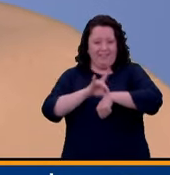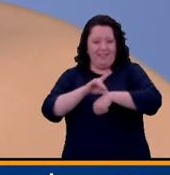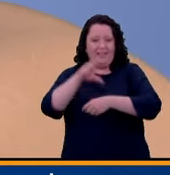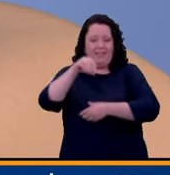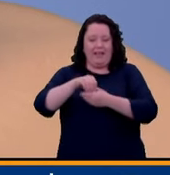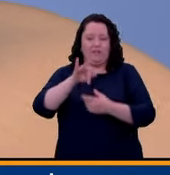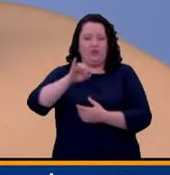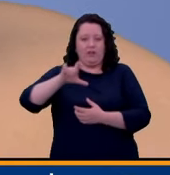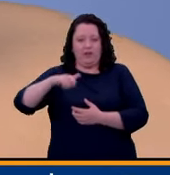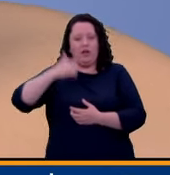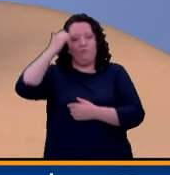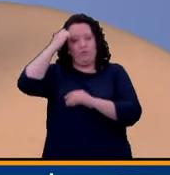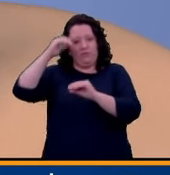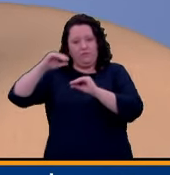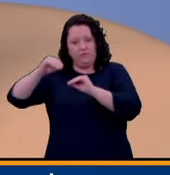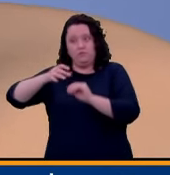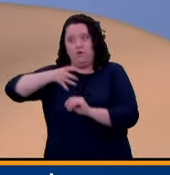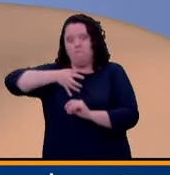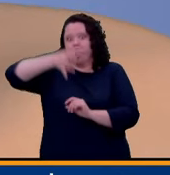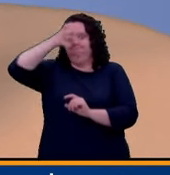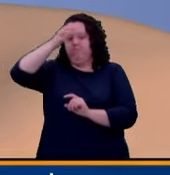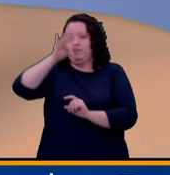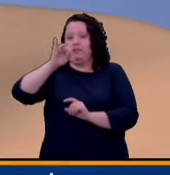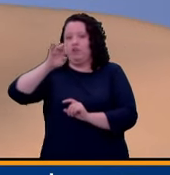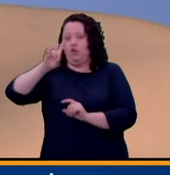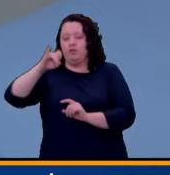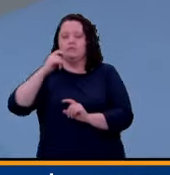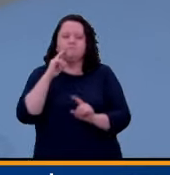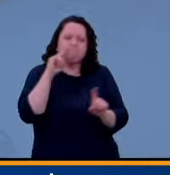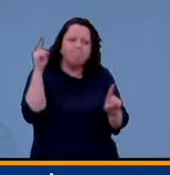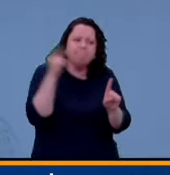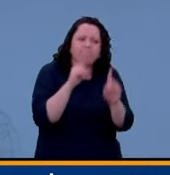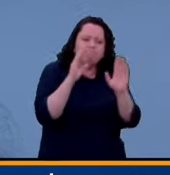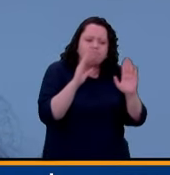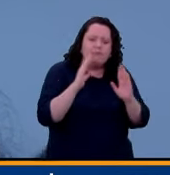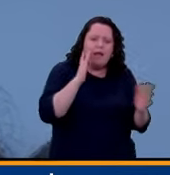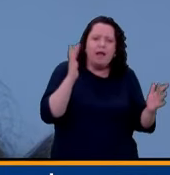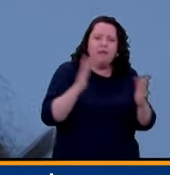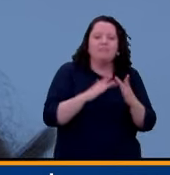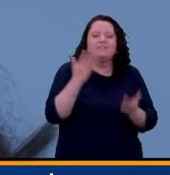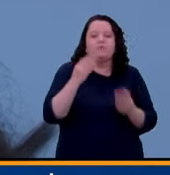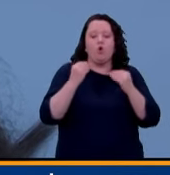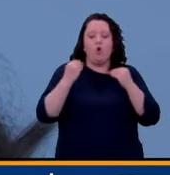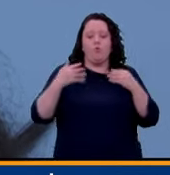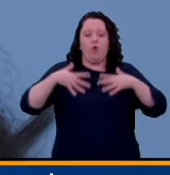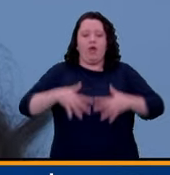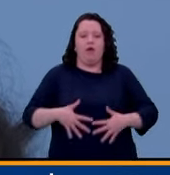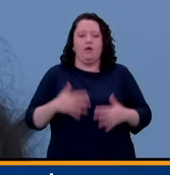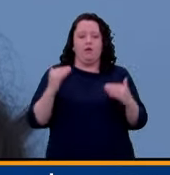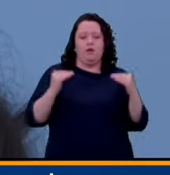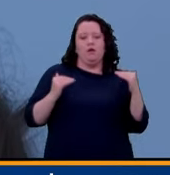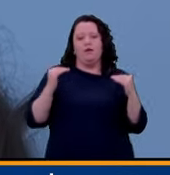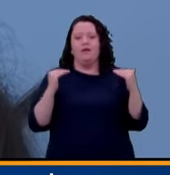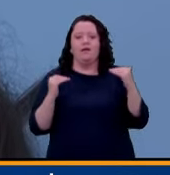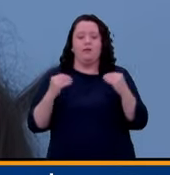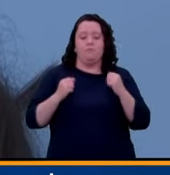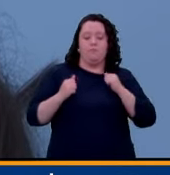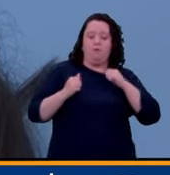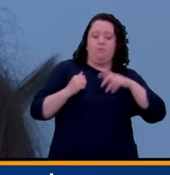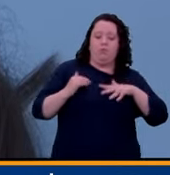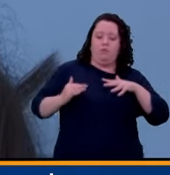docente y con especialidad en tiroides explica que el eje del tratamiento es proporcionar la hormona producida por la tiroides para nivelar su